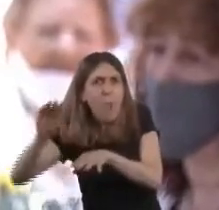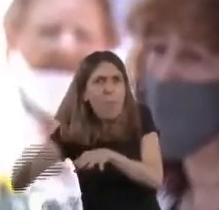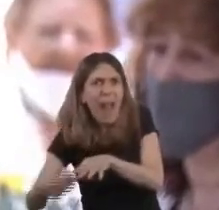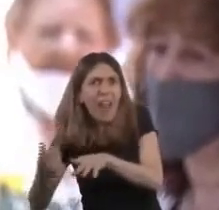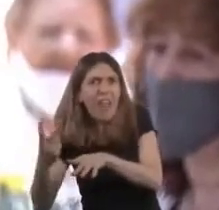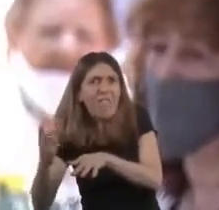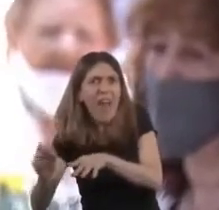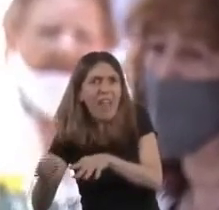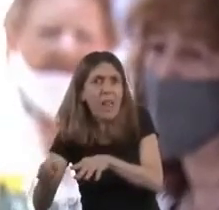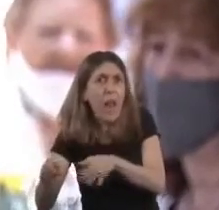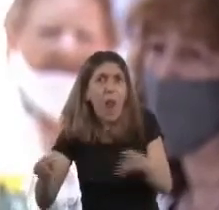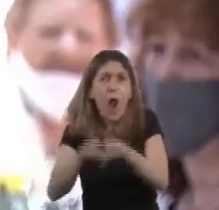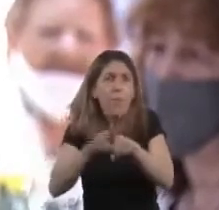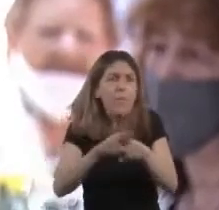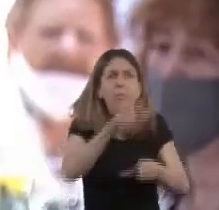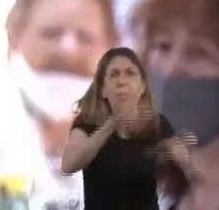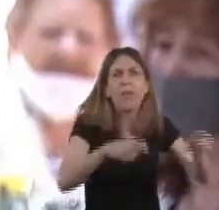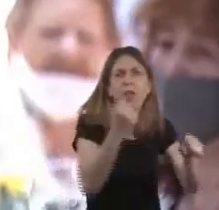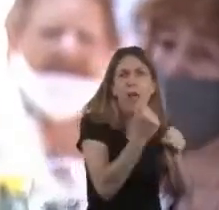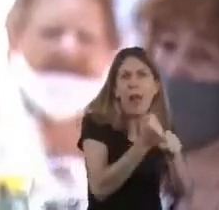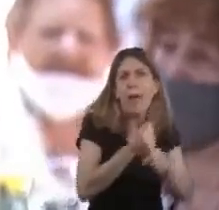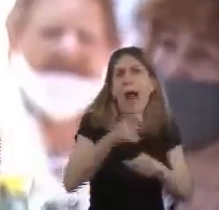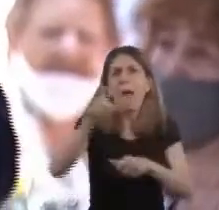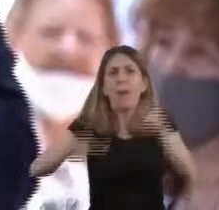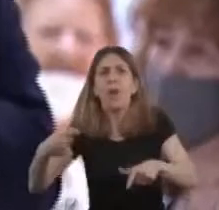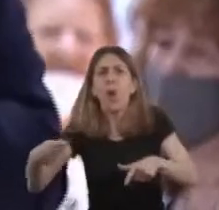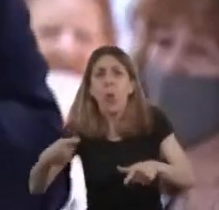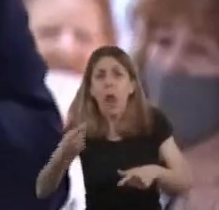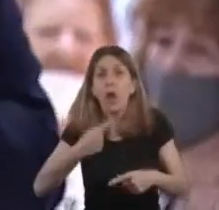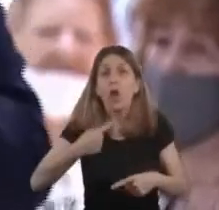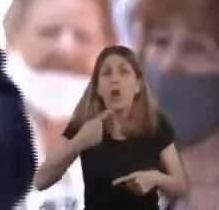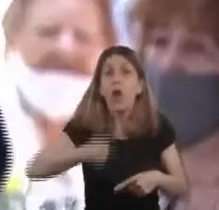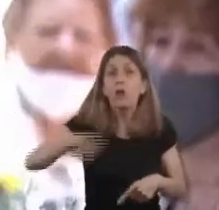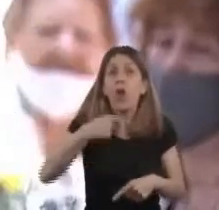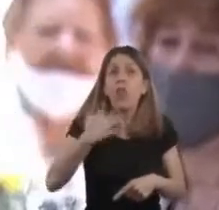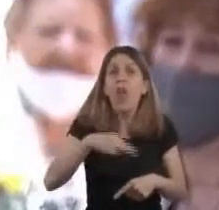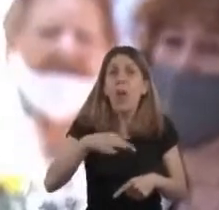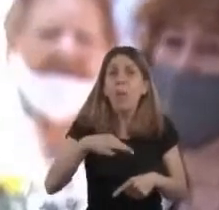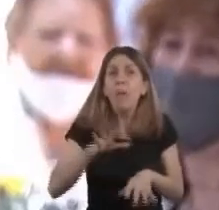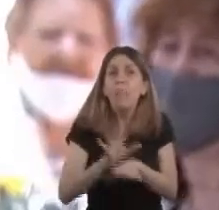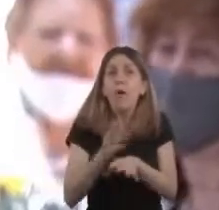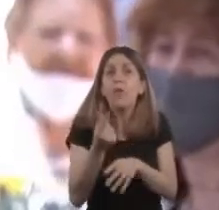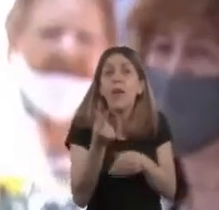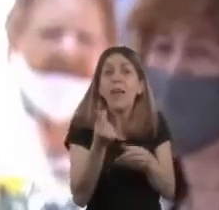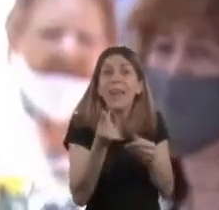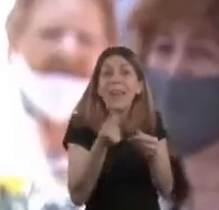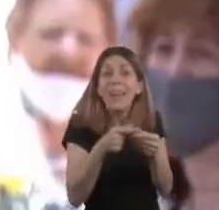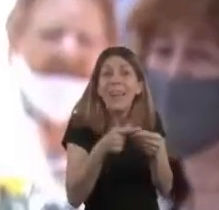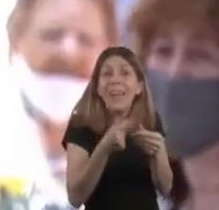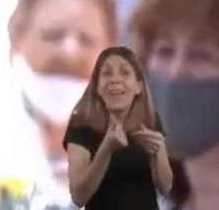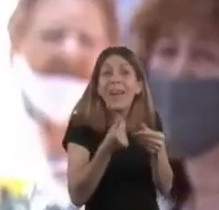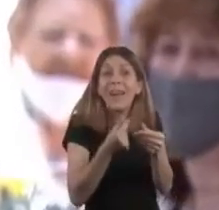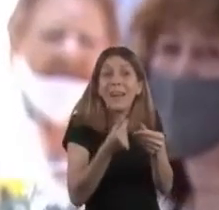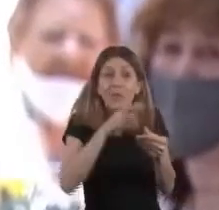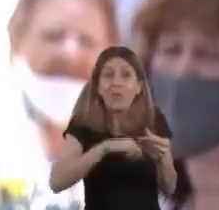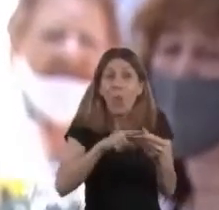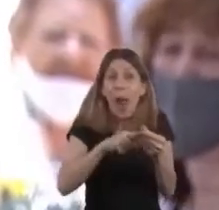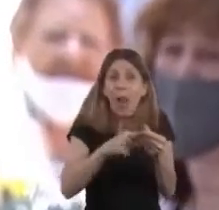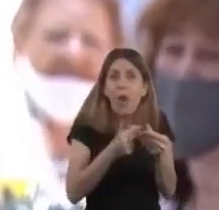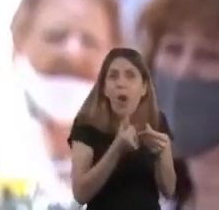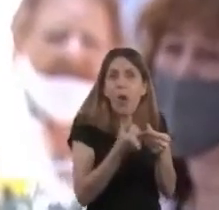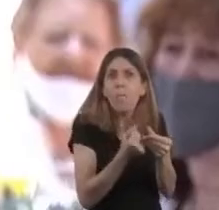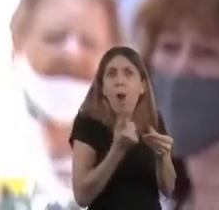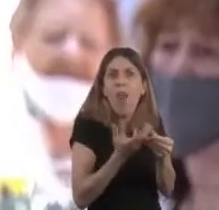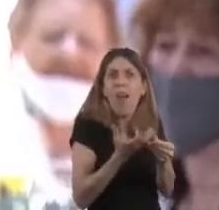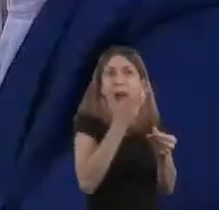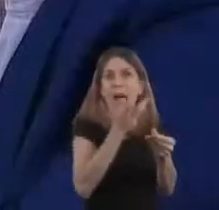pasó a todos los trabajadores, también le pasó a los jubilados. Nosotros tenemos que recuperar que el salario real y tenemos que recuperar el ingreso